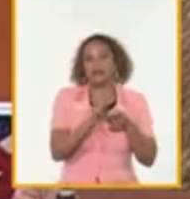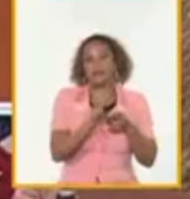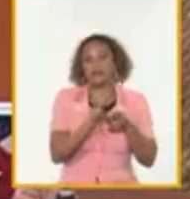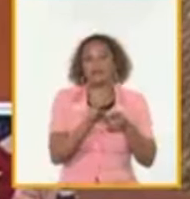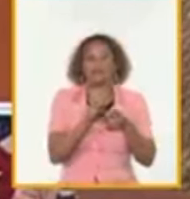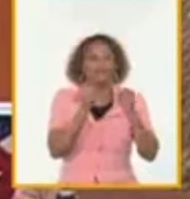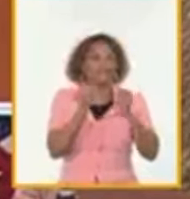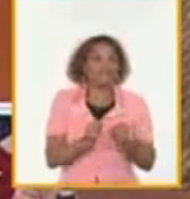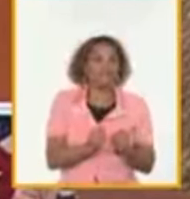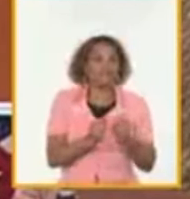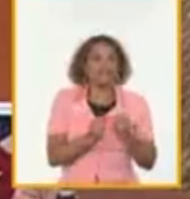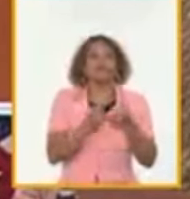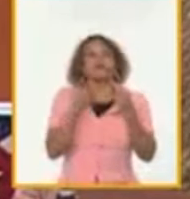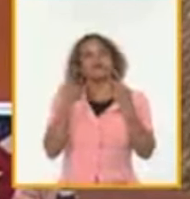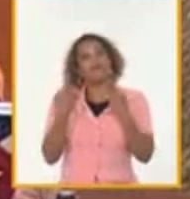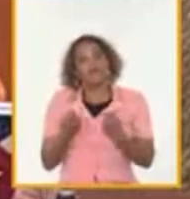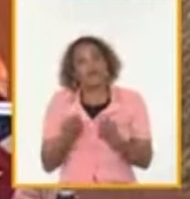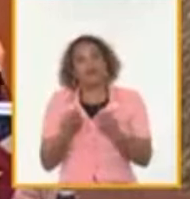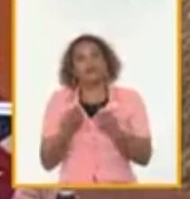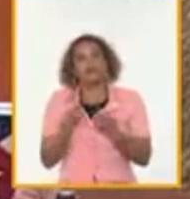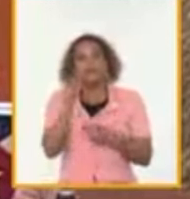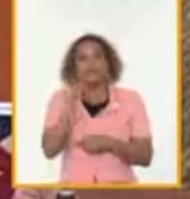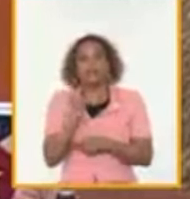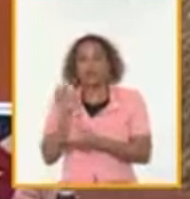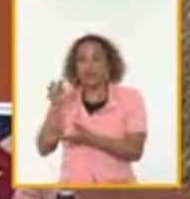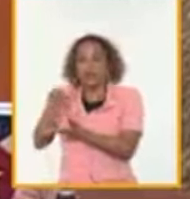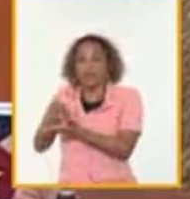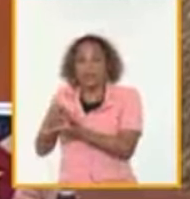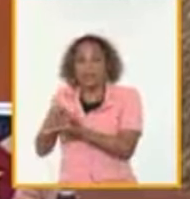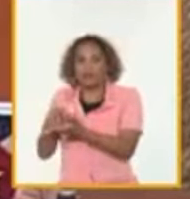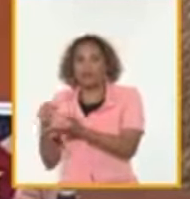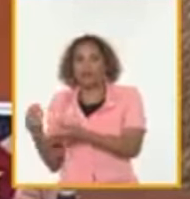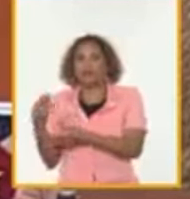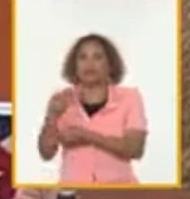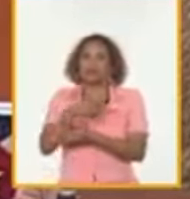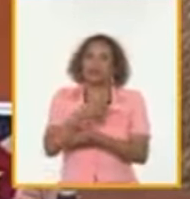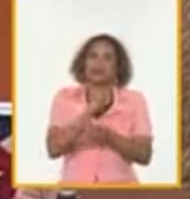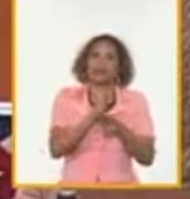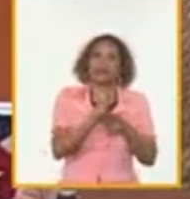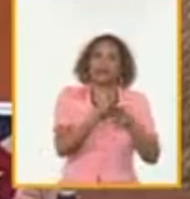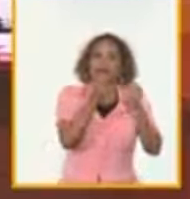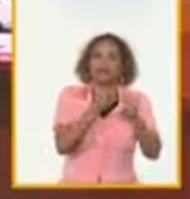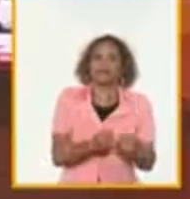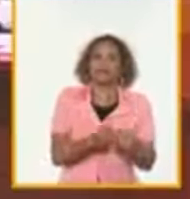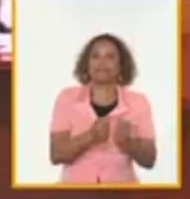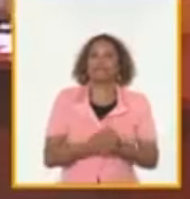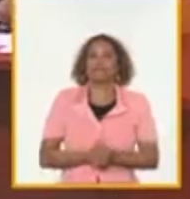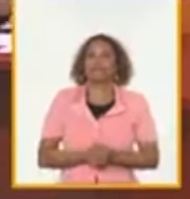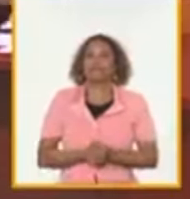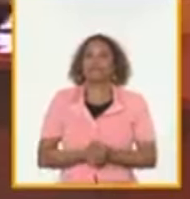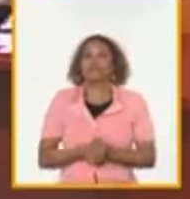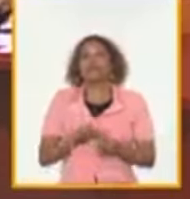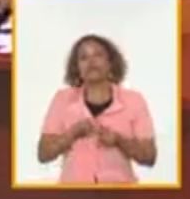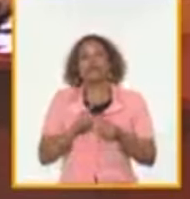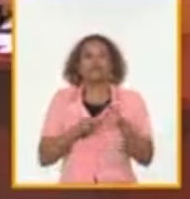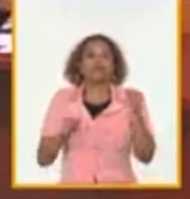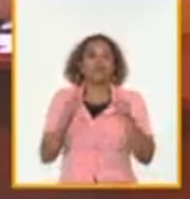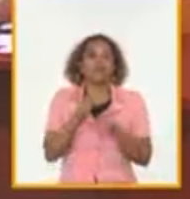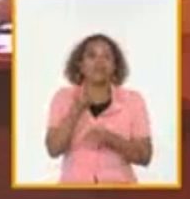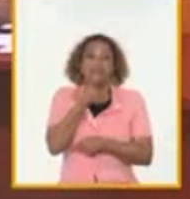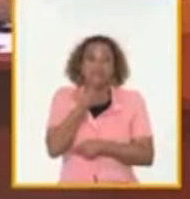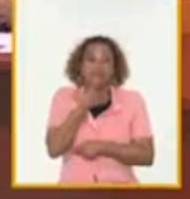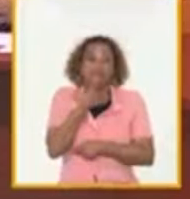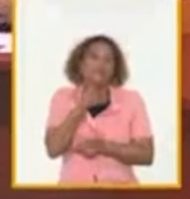campo y nos hace muchísima falta que la población nuestra se quede en el campo sobre todo con el envejecimiento de la población en general en la